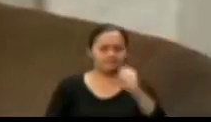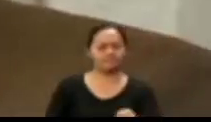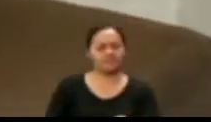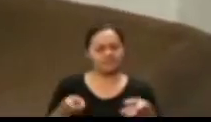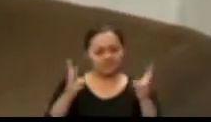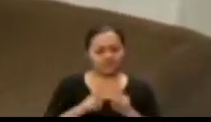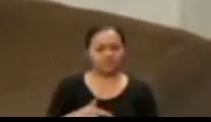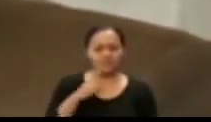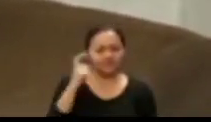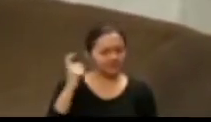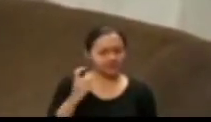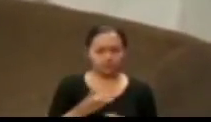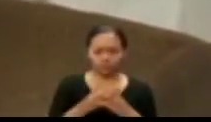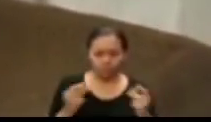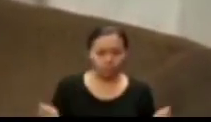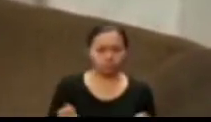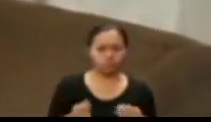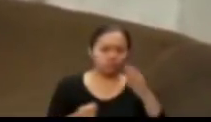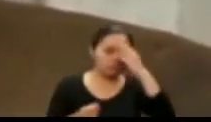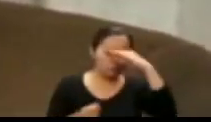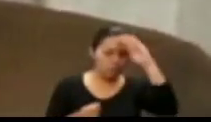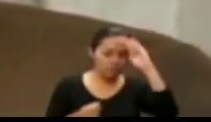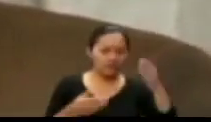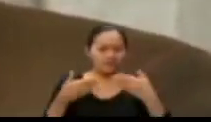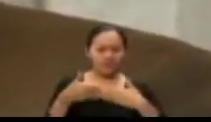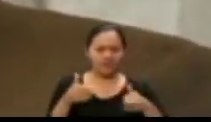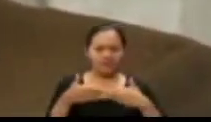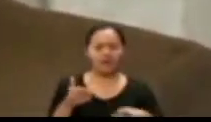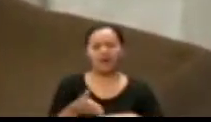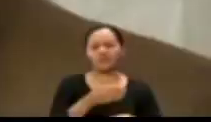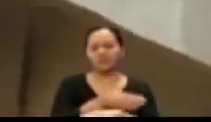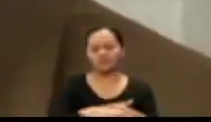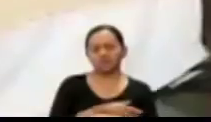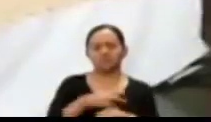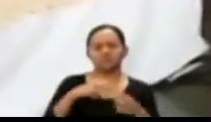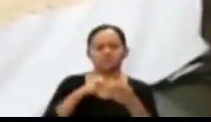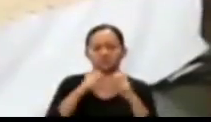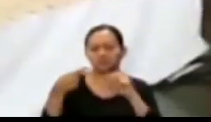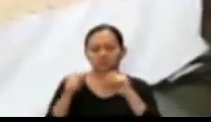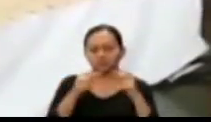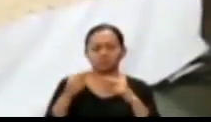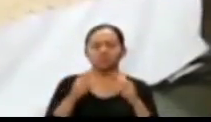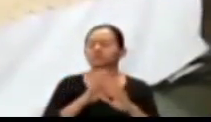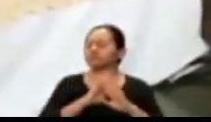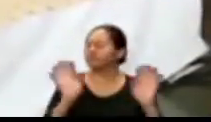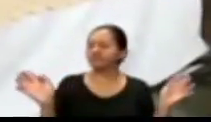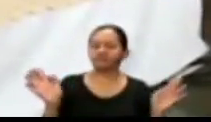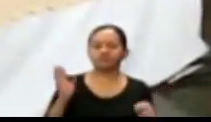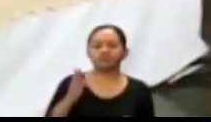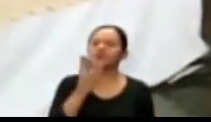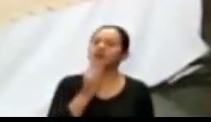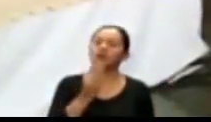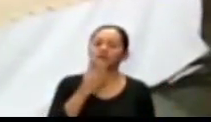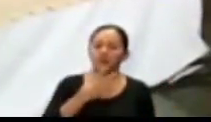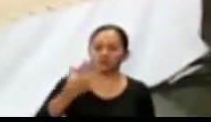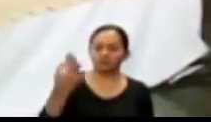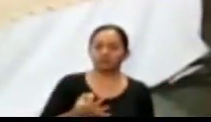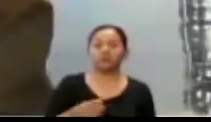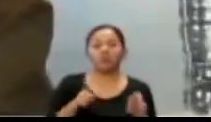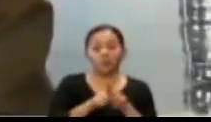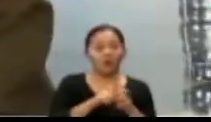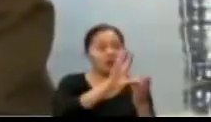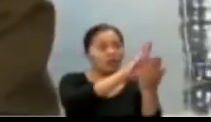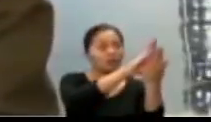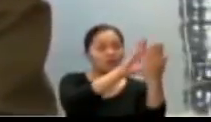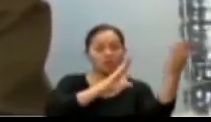también con una gran tendencia, la tendencia al liberalismo radical, que se desplegó también en América Latina y que tuvo en el Ecuador uno de sus